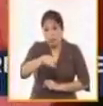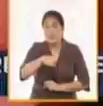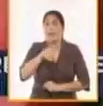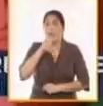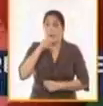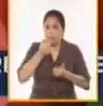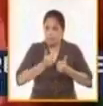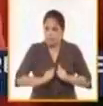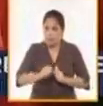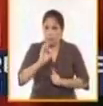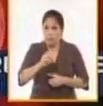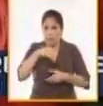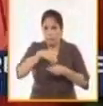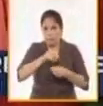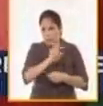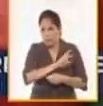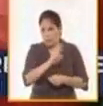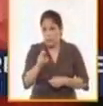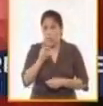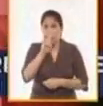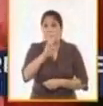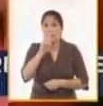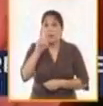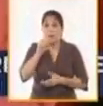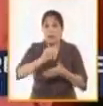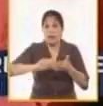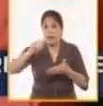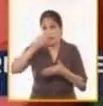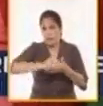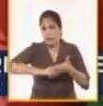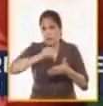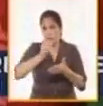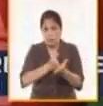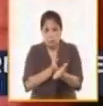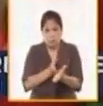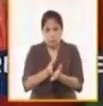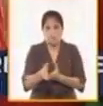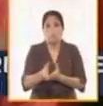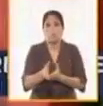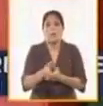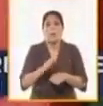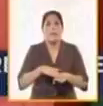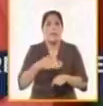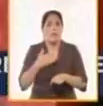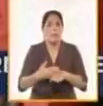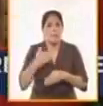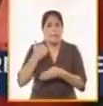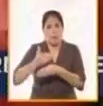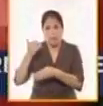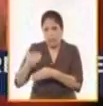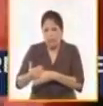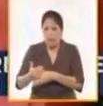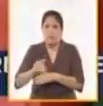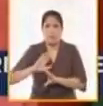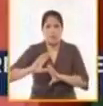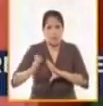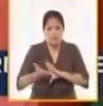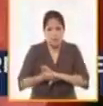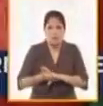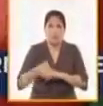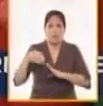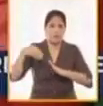revolución, después de 32 elecciones continuas, después de bloqueos, sanciones